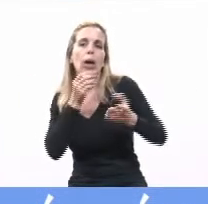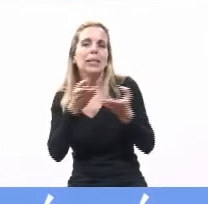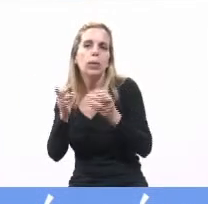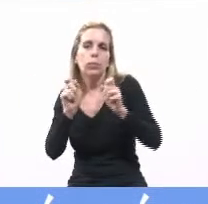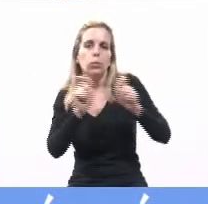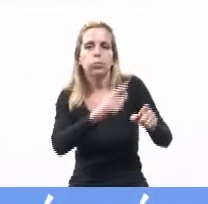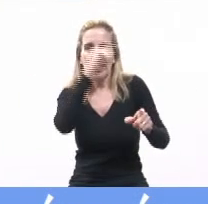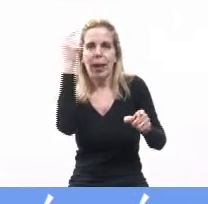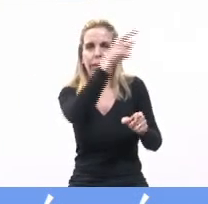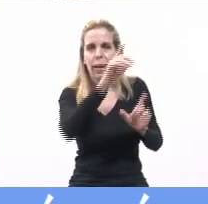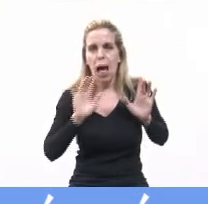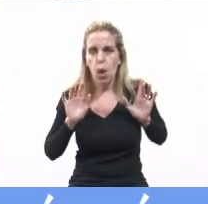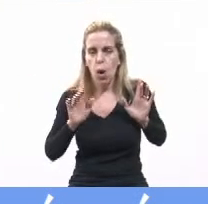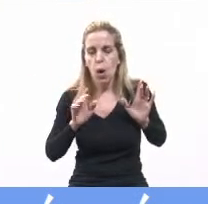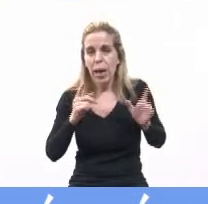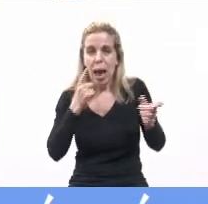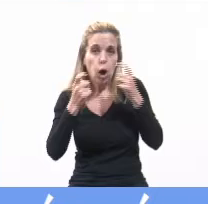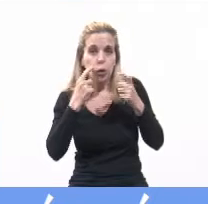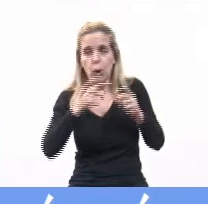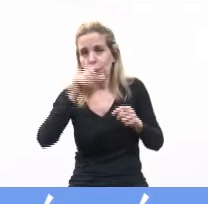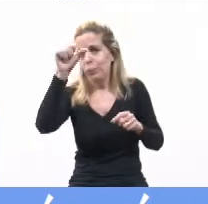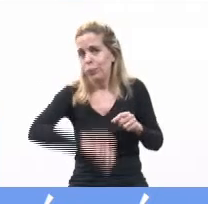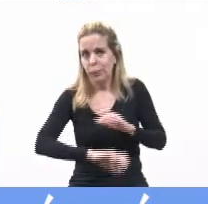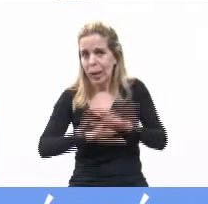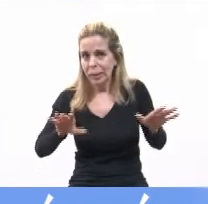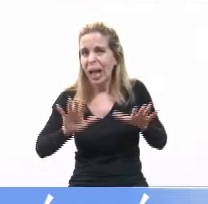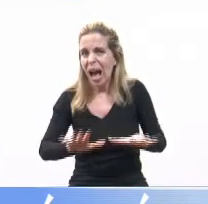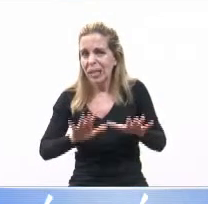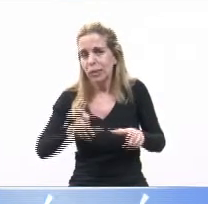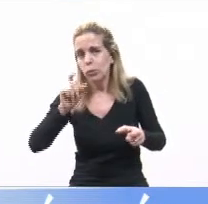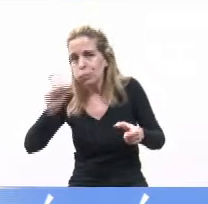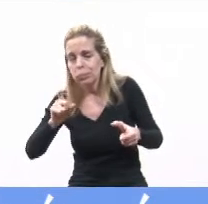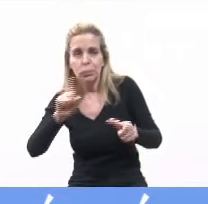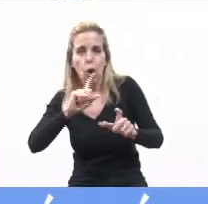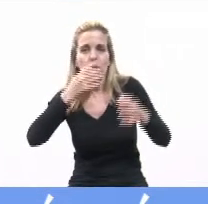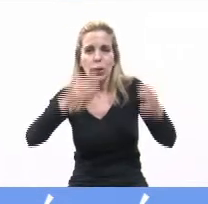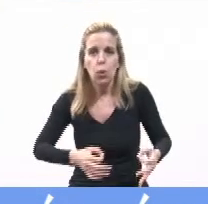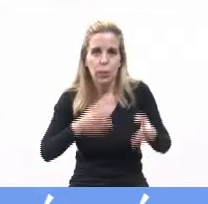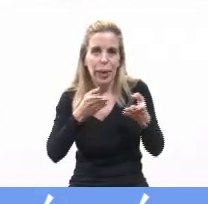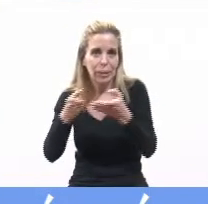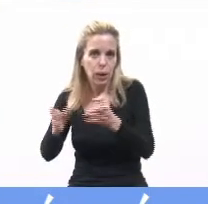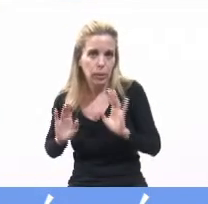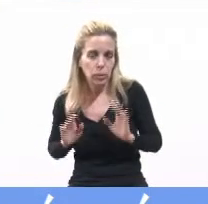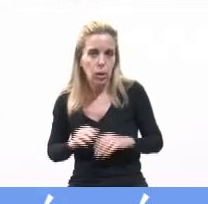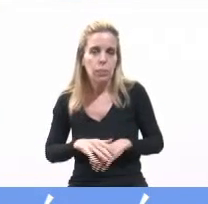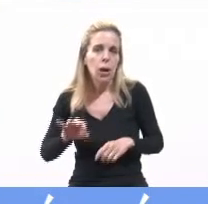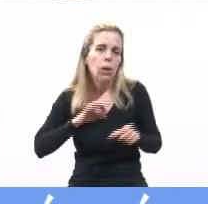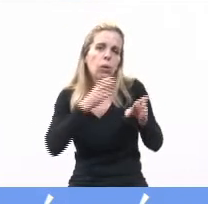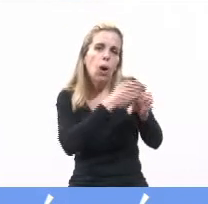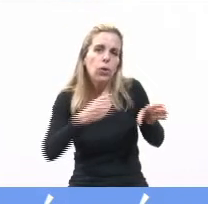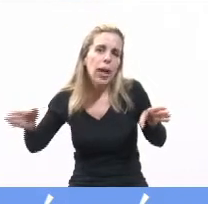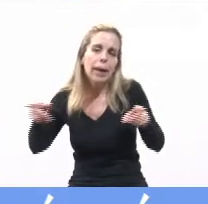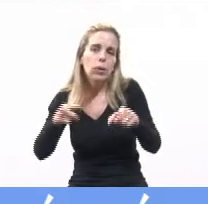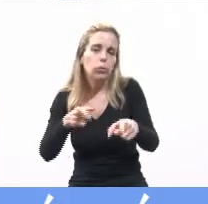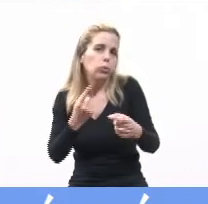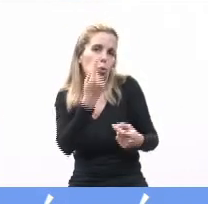controles son laxos, suceden estos incumplimientos y a la larga termina siendo obteniendo más